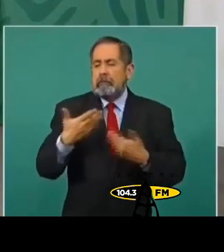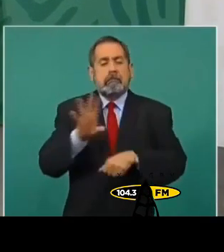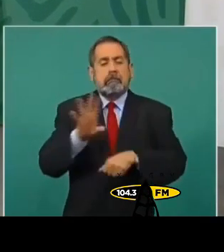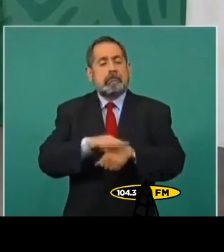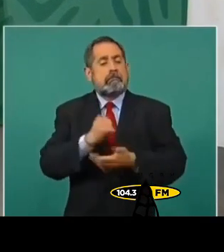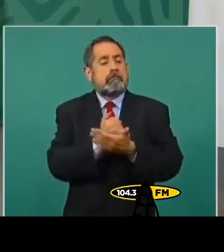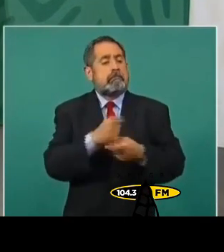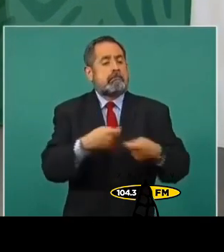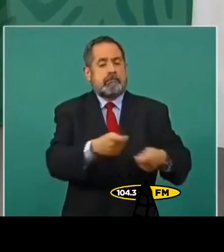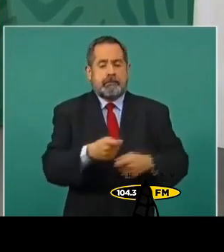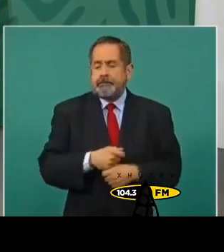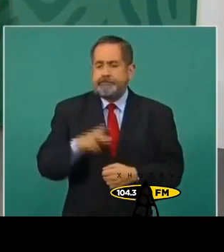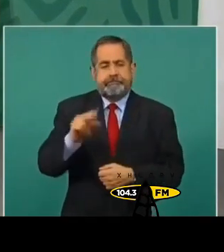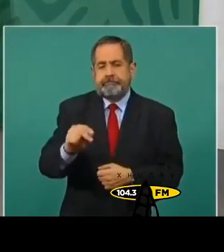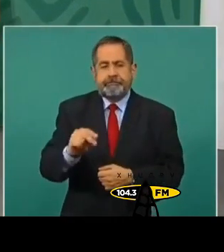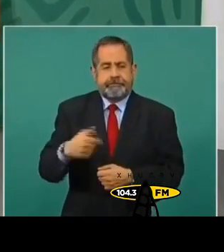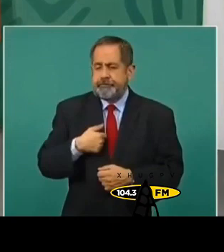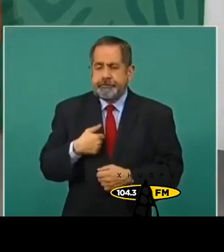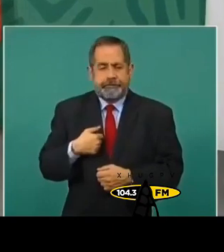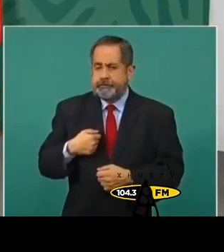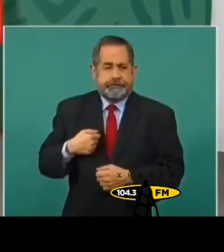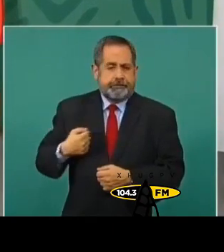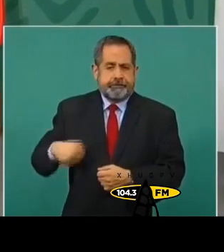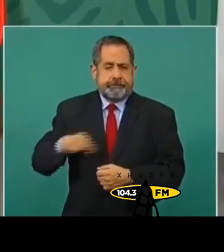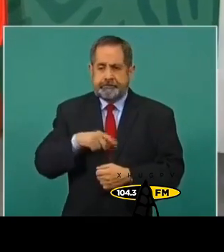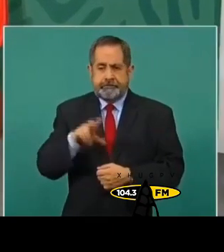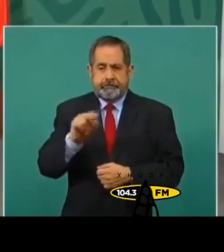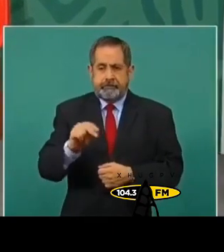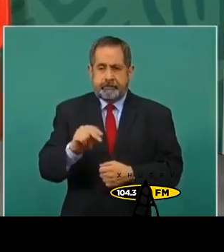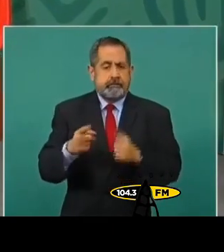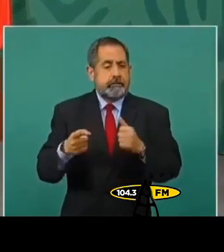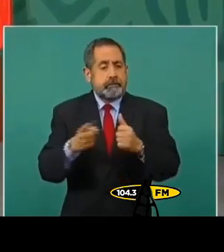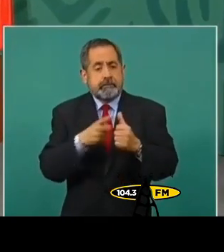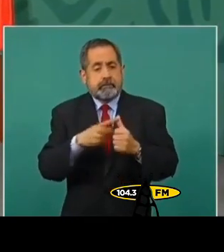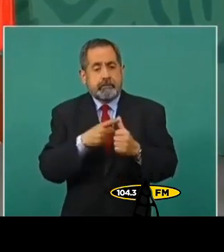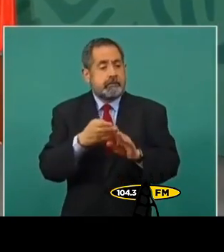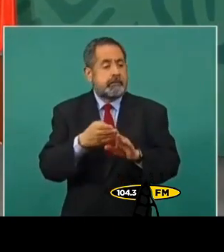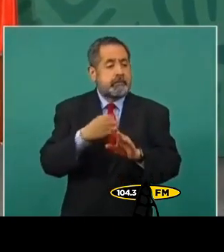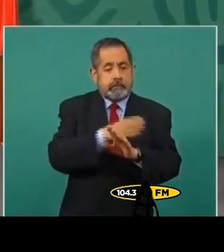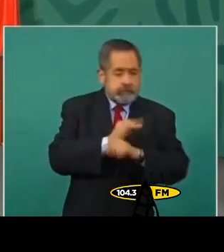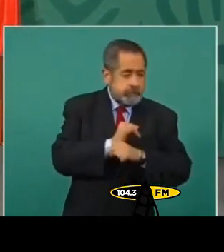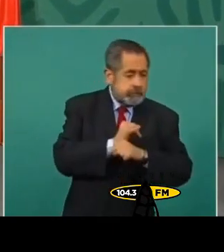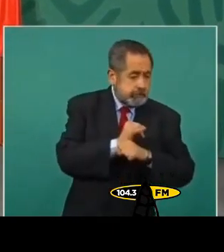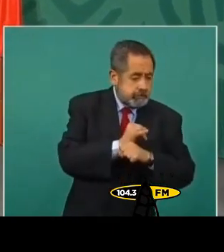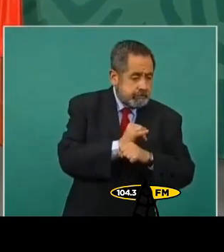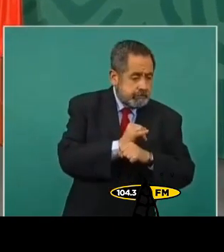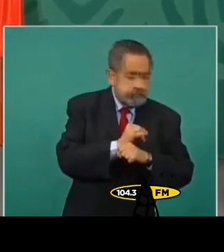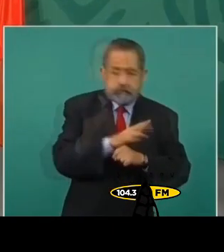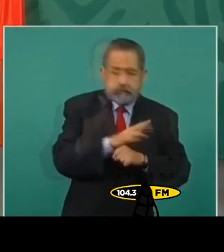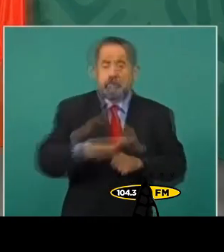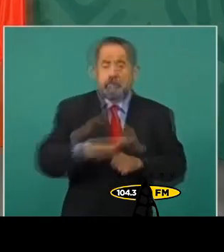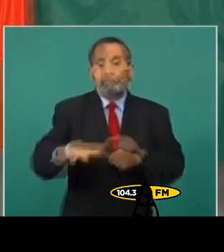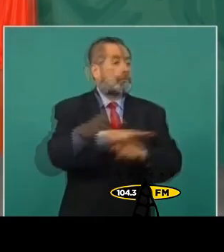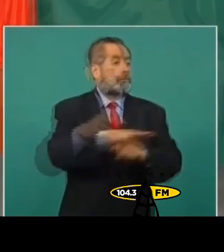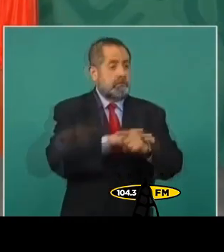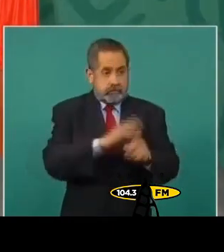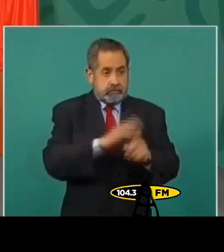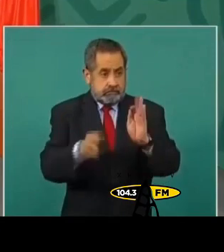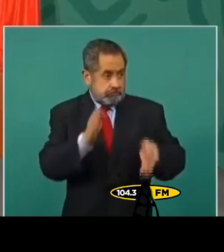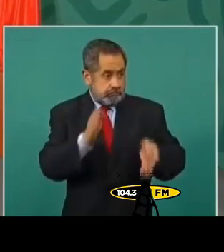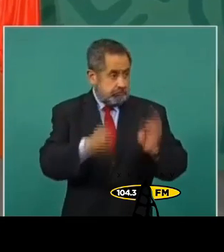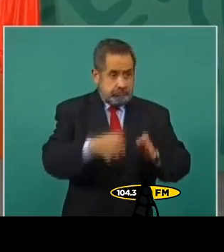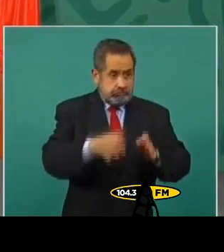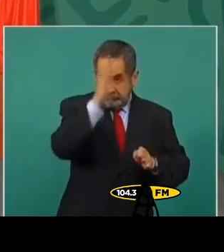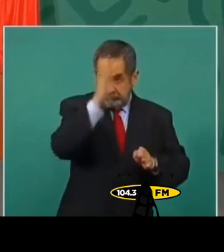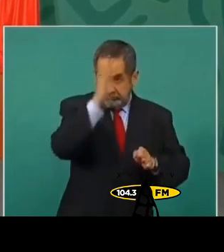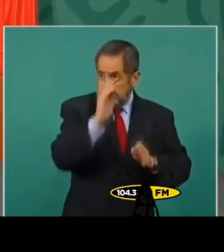no sean aprobadas por los ciudadanos. No se va a permitir.